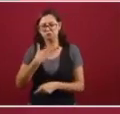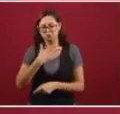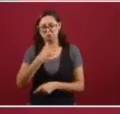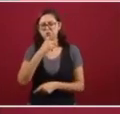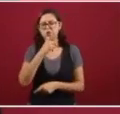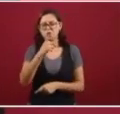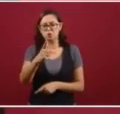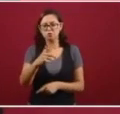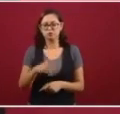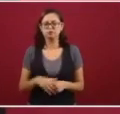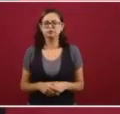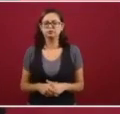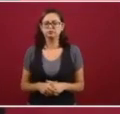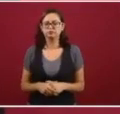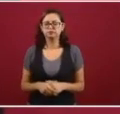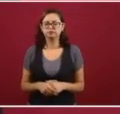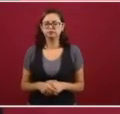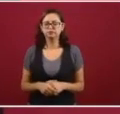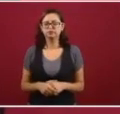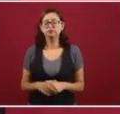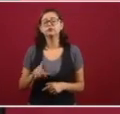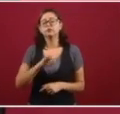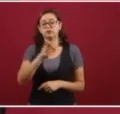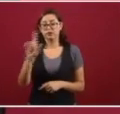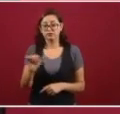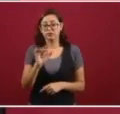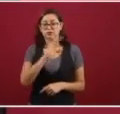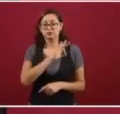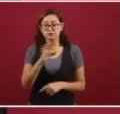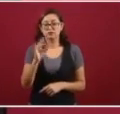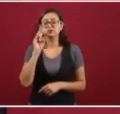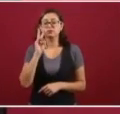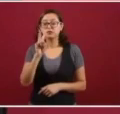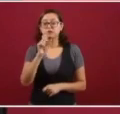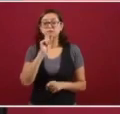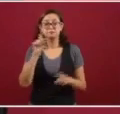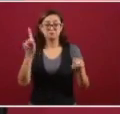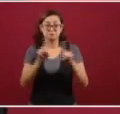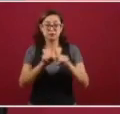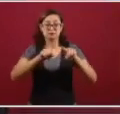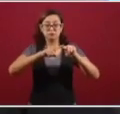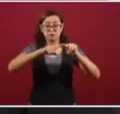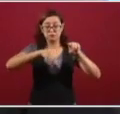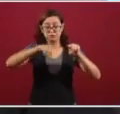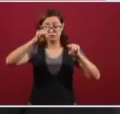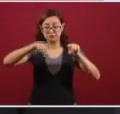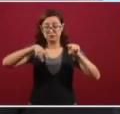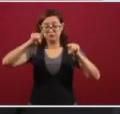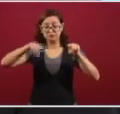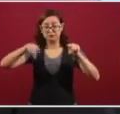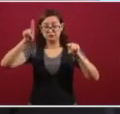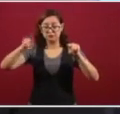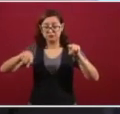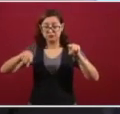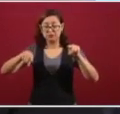Finalmente, podemos observar con estas gráficas